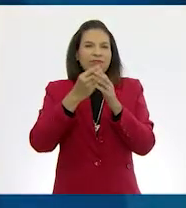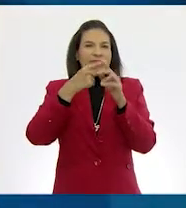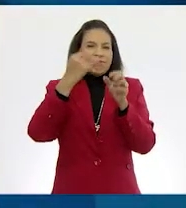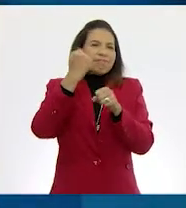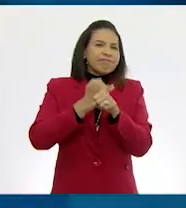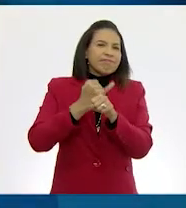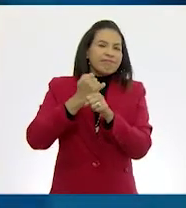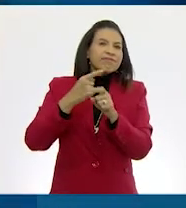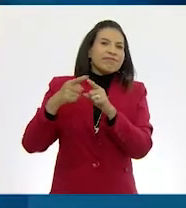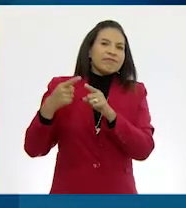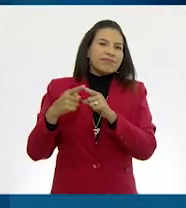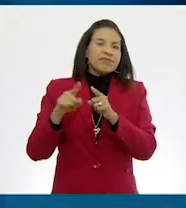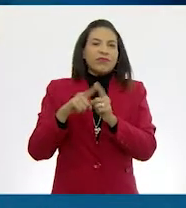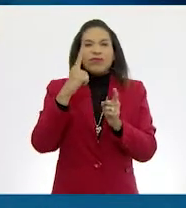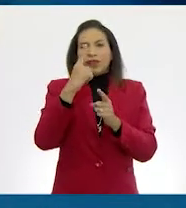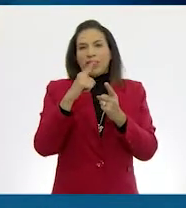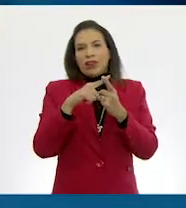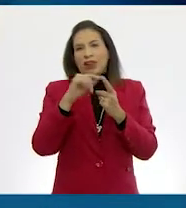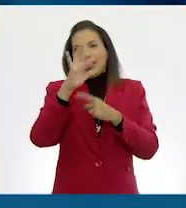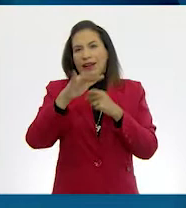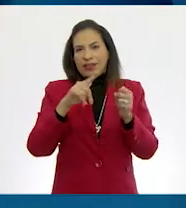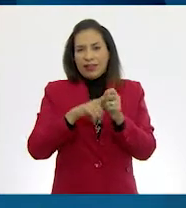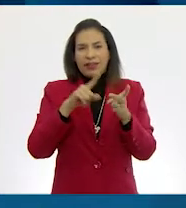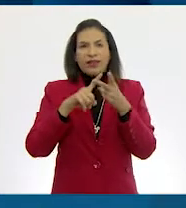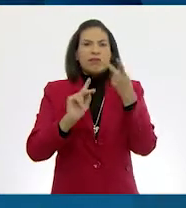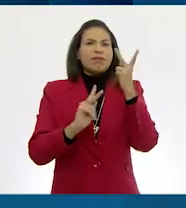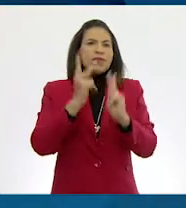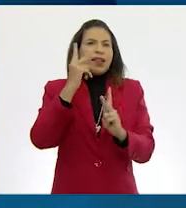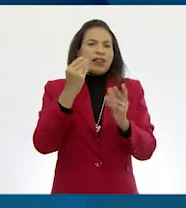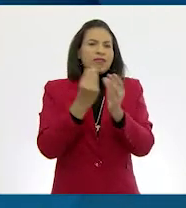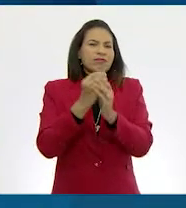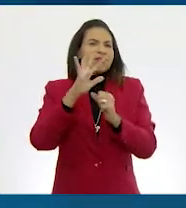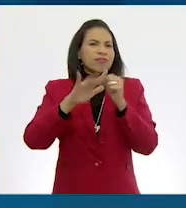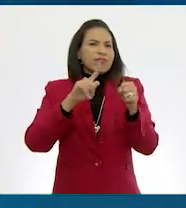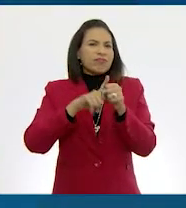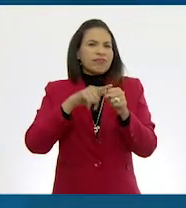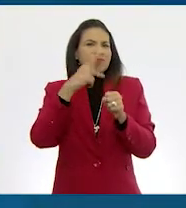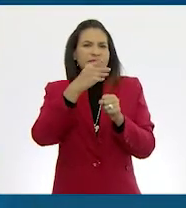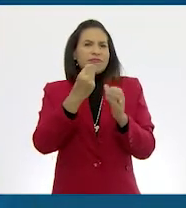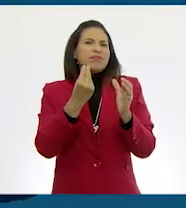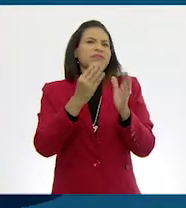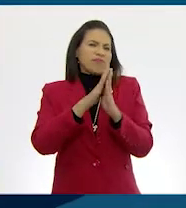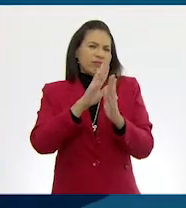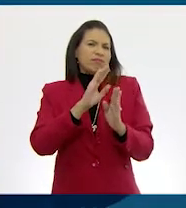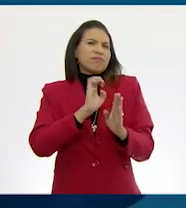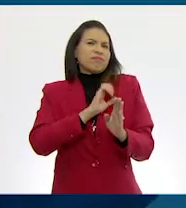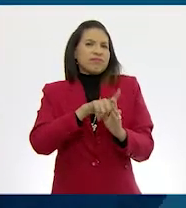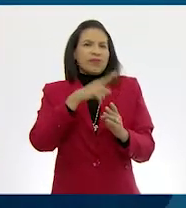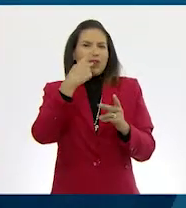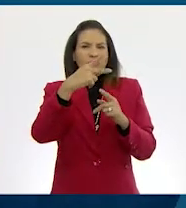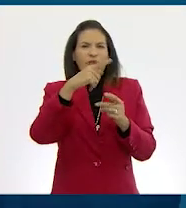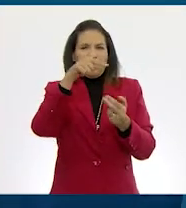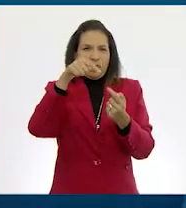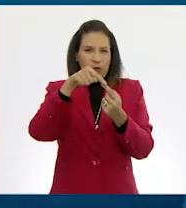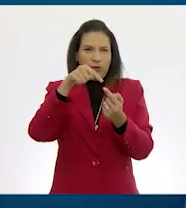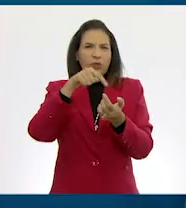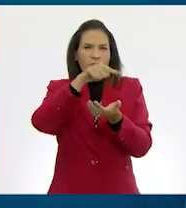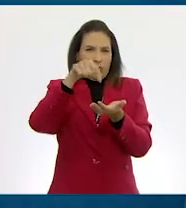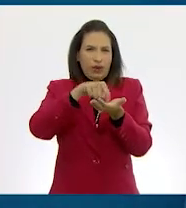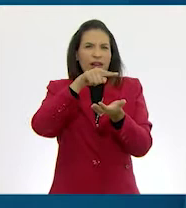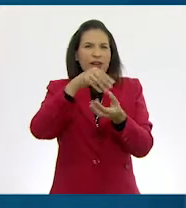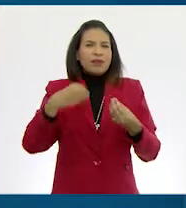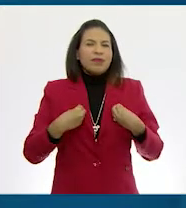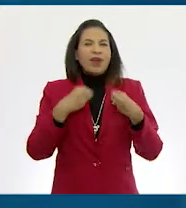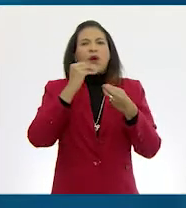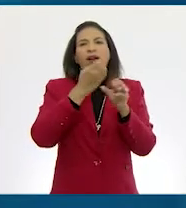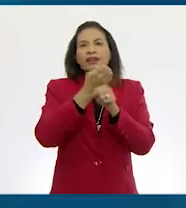fuentes un animal y una planta que sean especies endémicas de su localidad o estado en el que viven en su